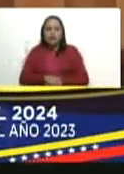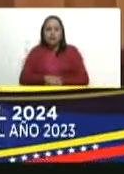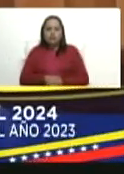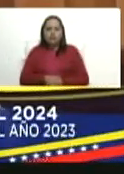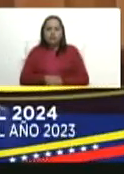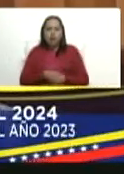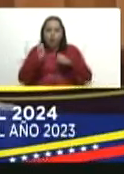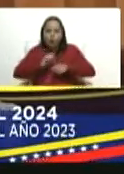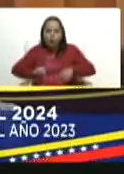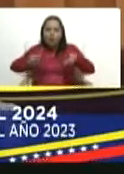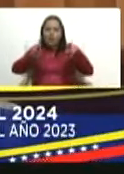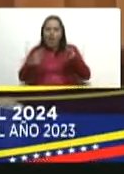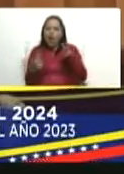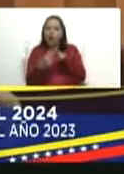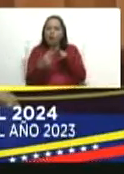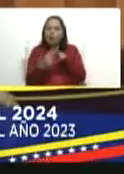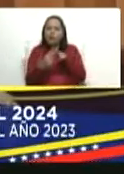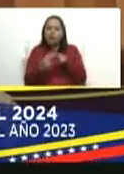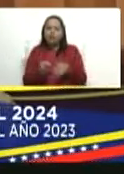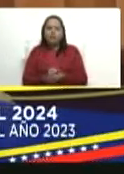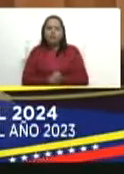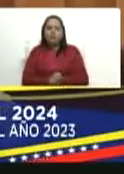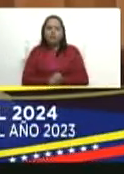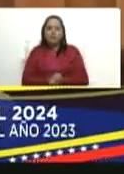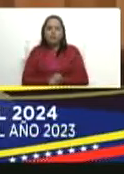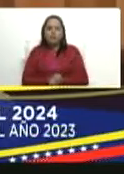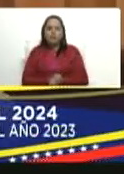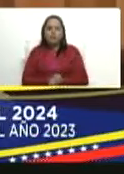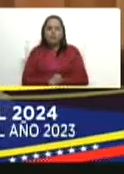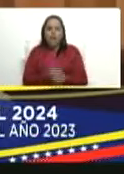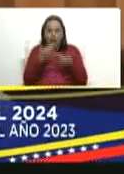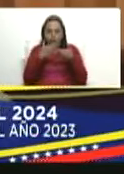compuertas para